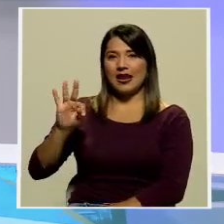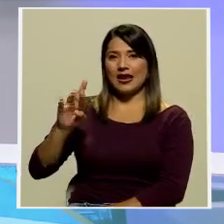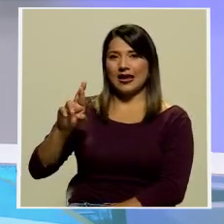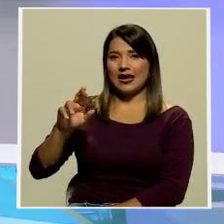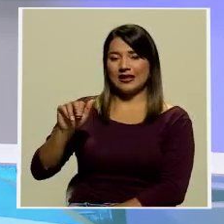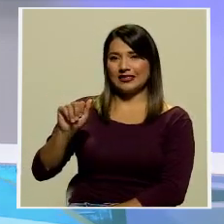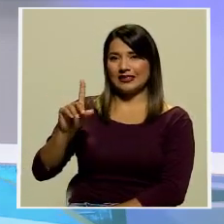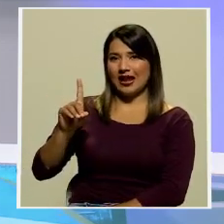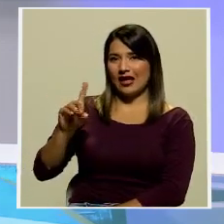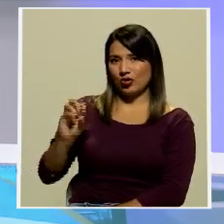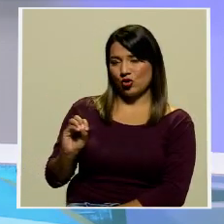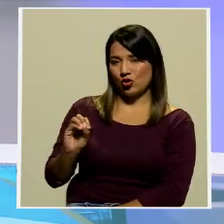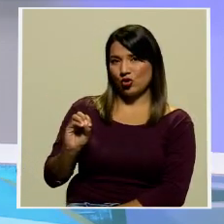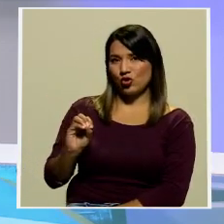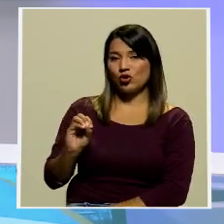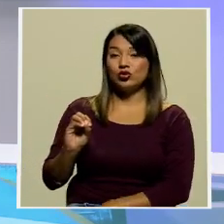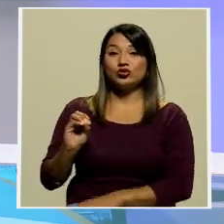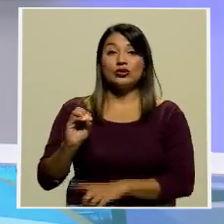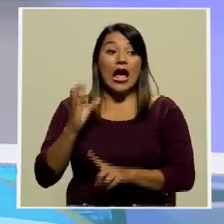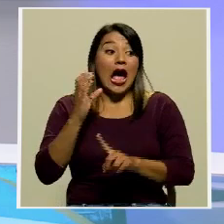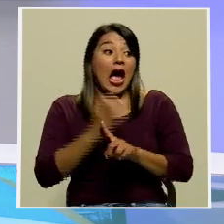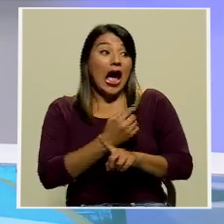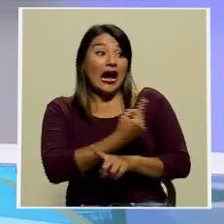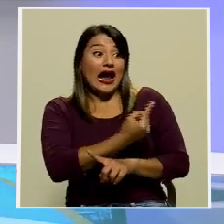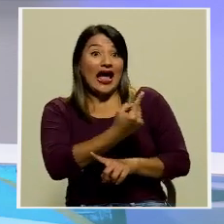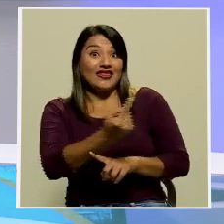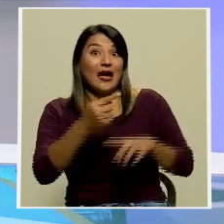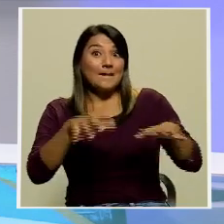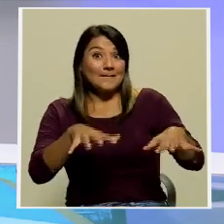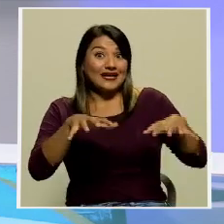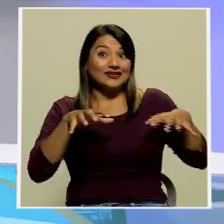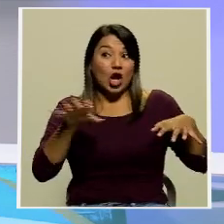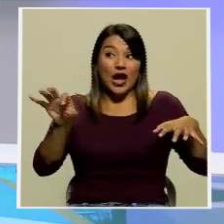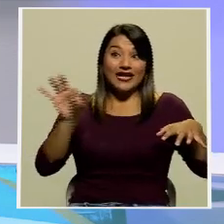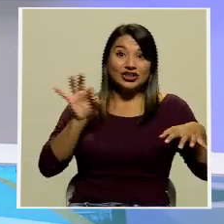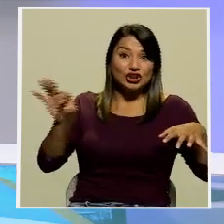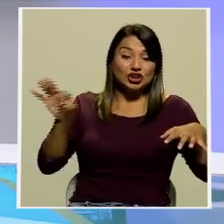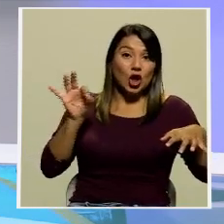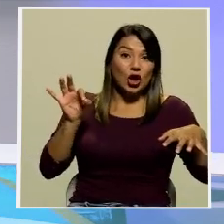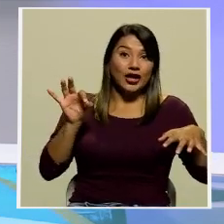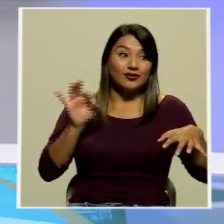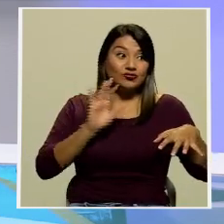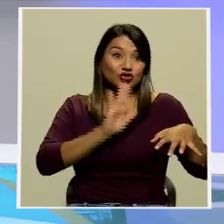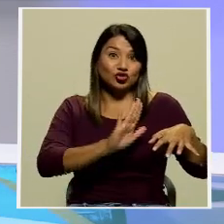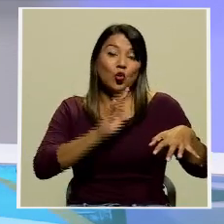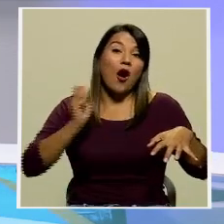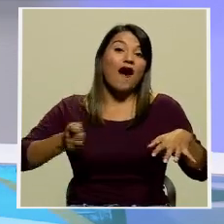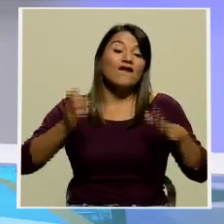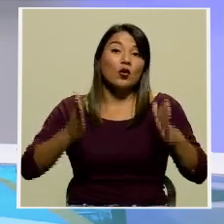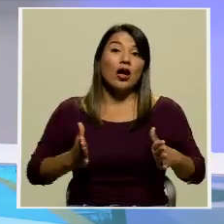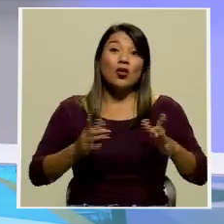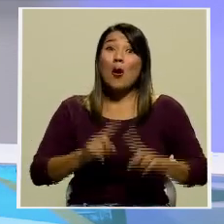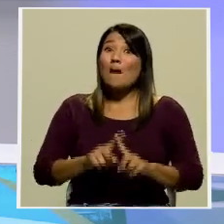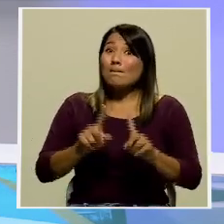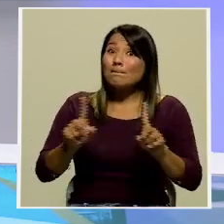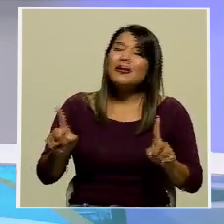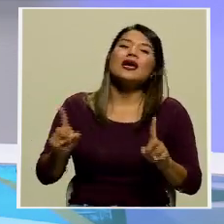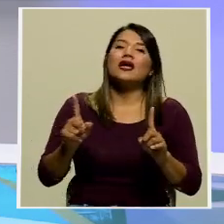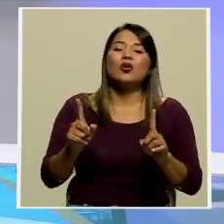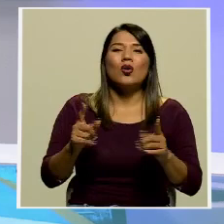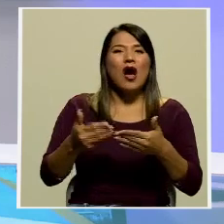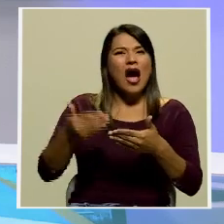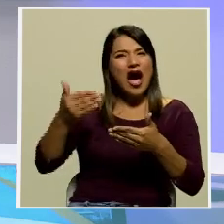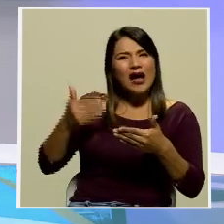manos de cada uno de los magistrados. Esto a pesar de que se pretendía que fueran